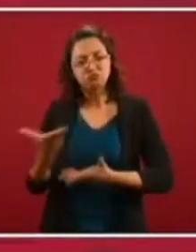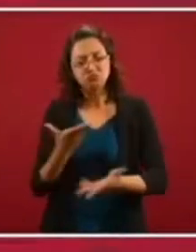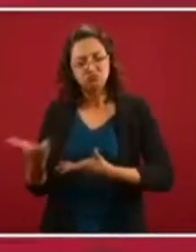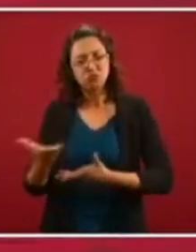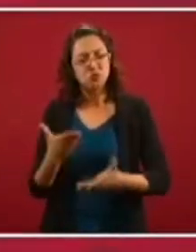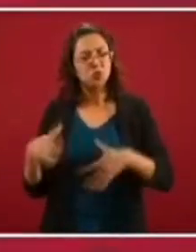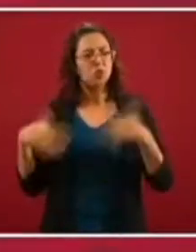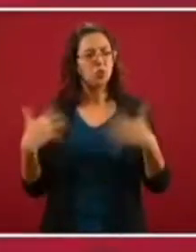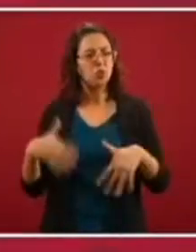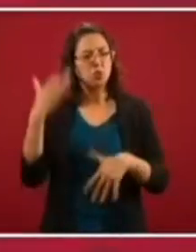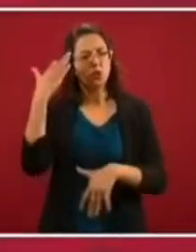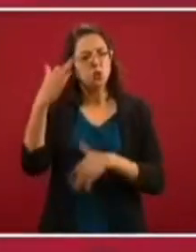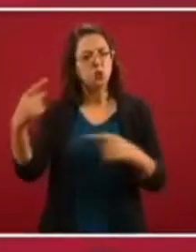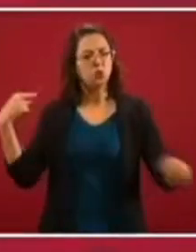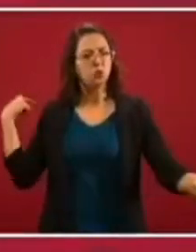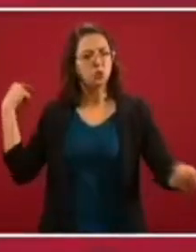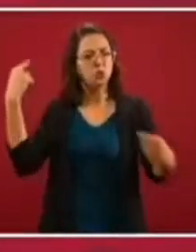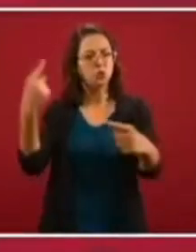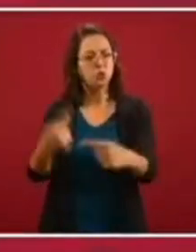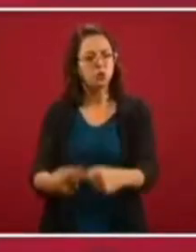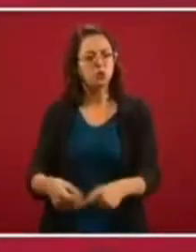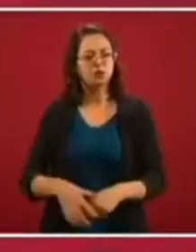carrera,